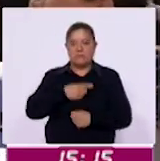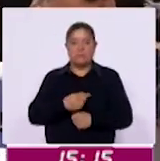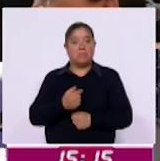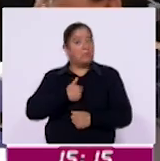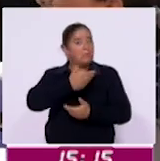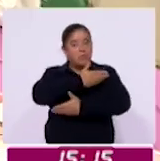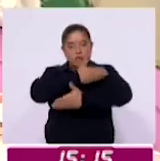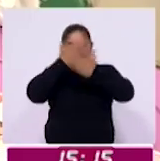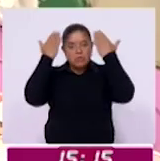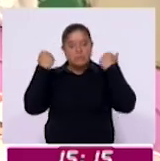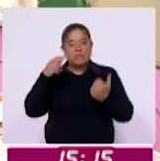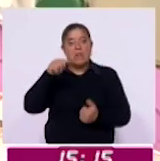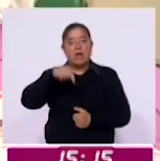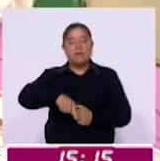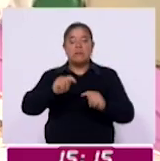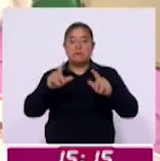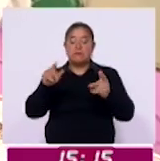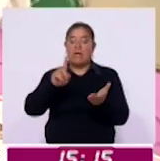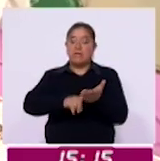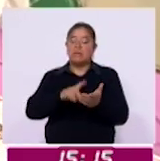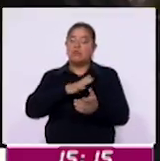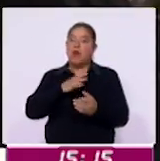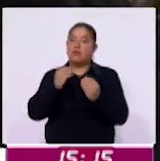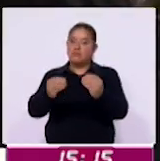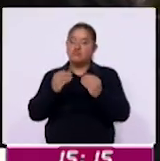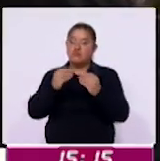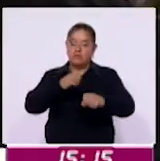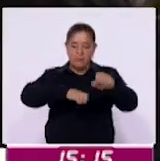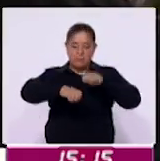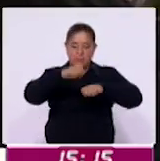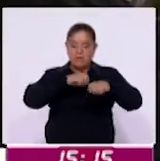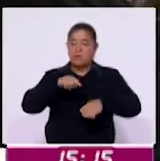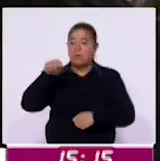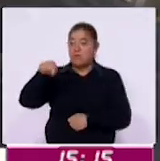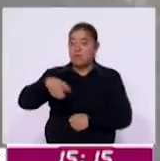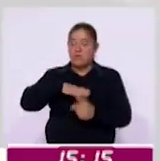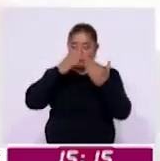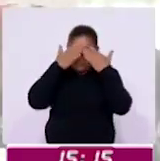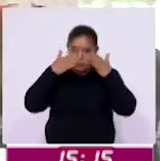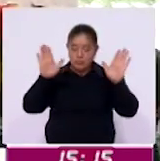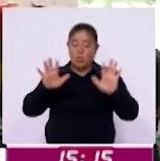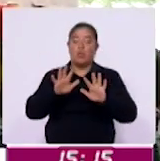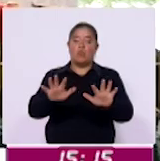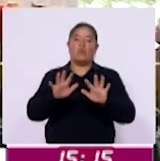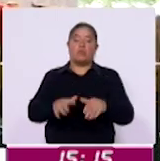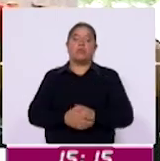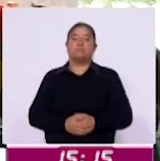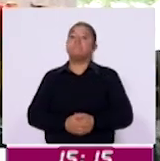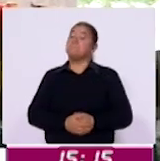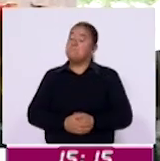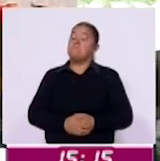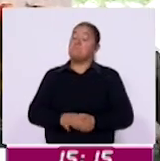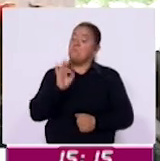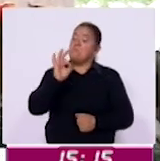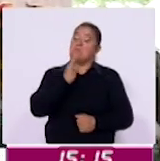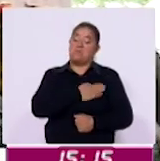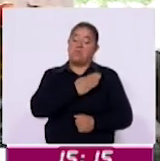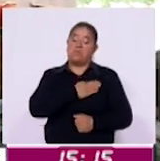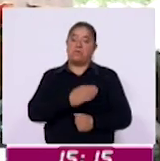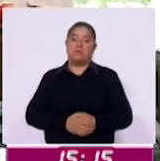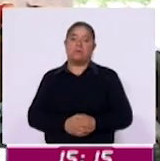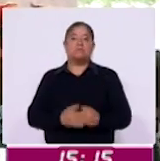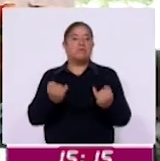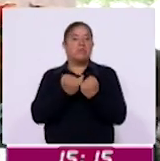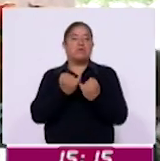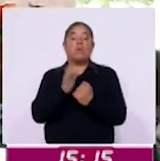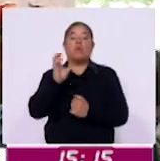existieran muchas empresas, por lo que el evento le abrió el panorama de oportunidades que ofrece el estado. Muy bien, muy buena. Es como cuando salen igual la feria de